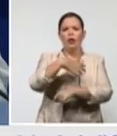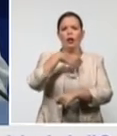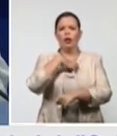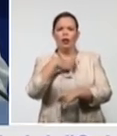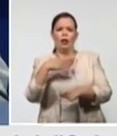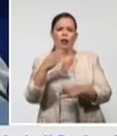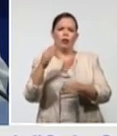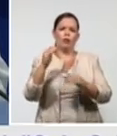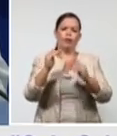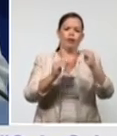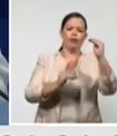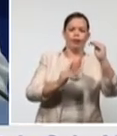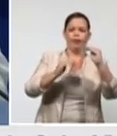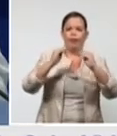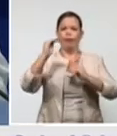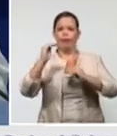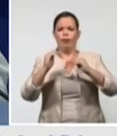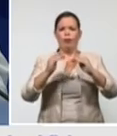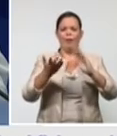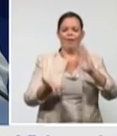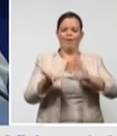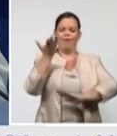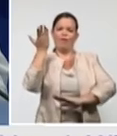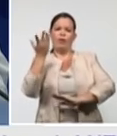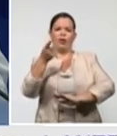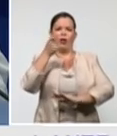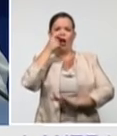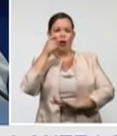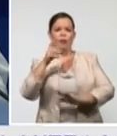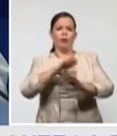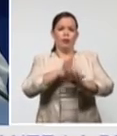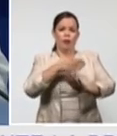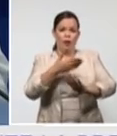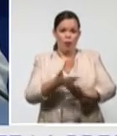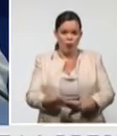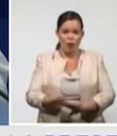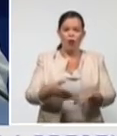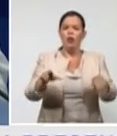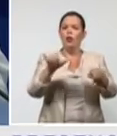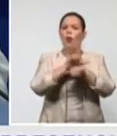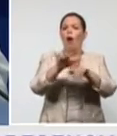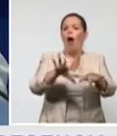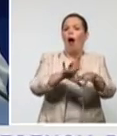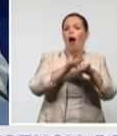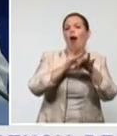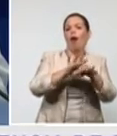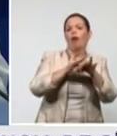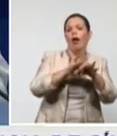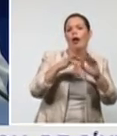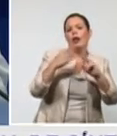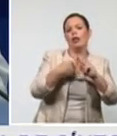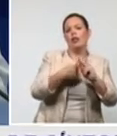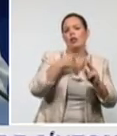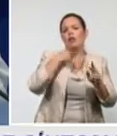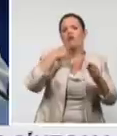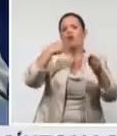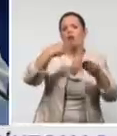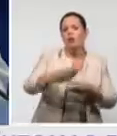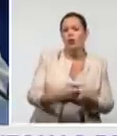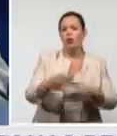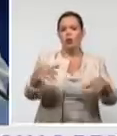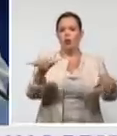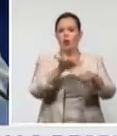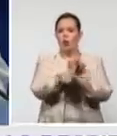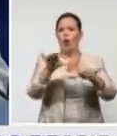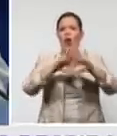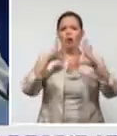sexo masculino. Claro, el comportamiento después, en los casos graves y en la letalidad, es donde también en el mundo